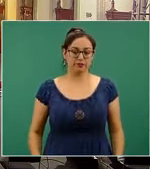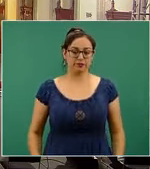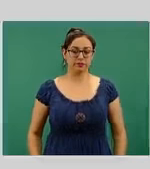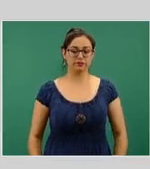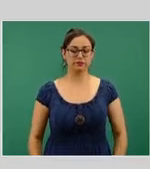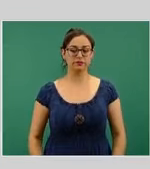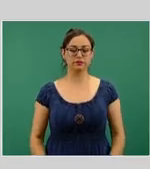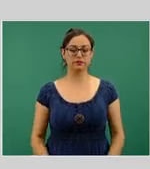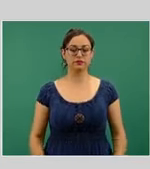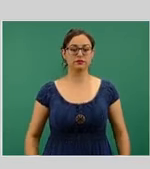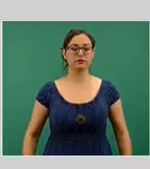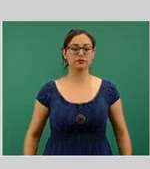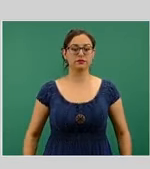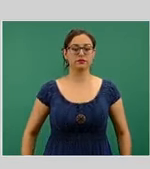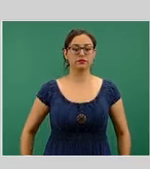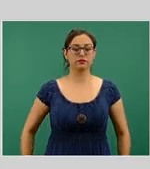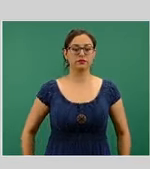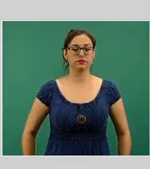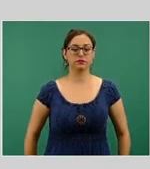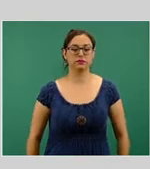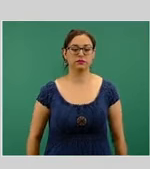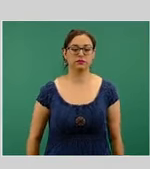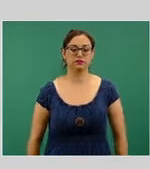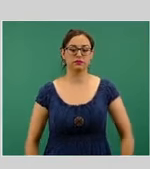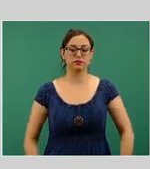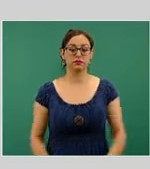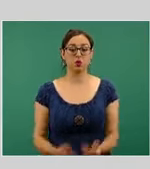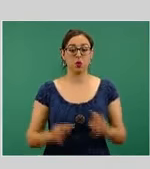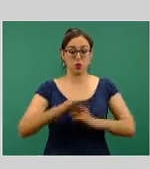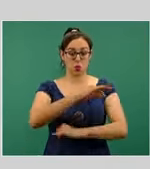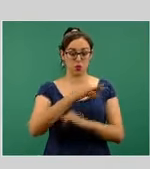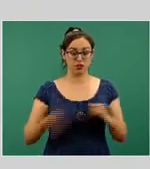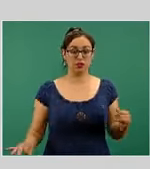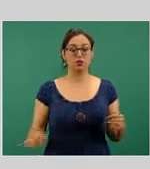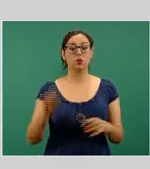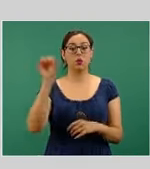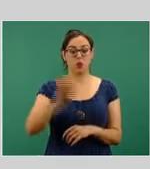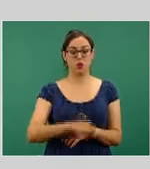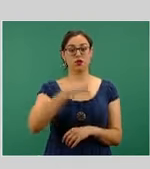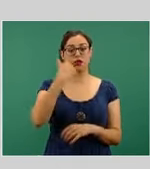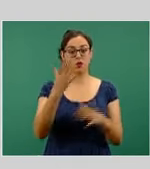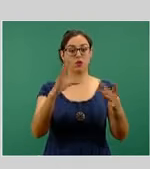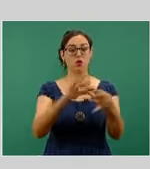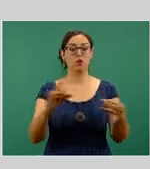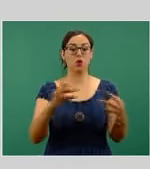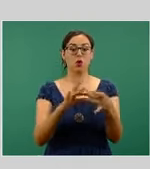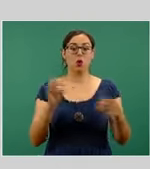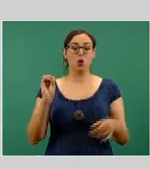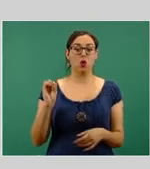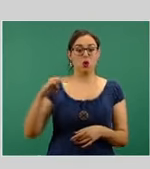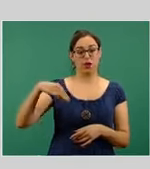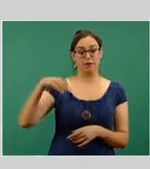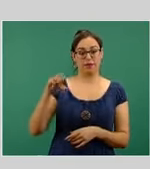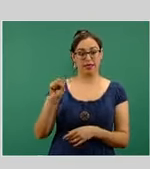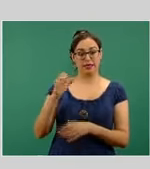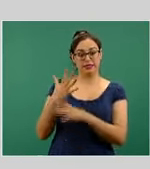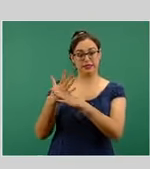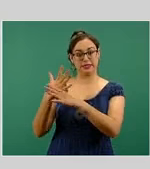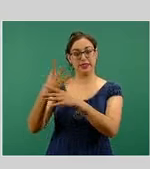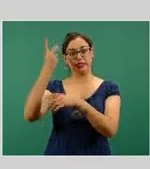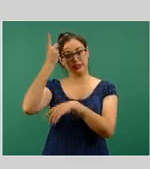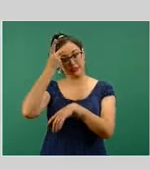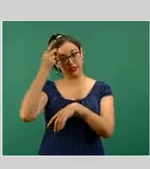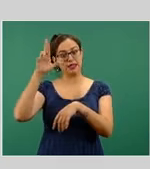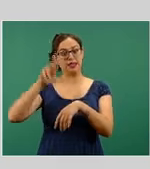Bueno, y quiero concluir diciendo que el día de hoy el doctor Tedros Adhanom, el director de la OMS, se reunió con la Federación